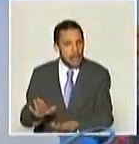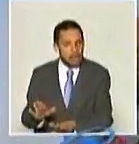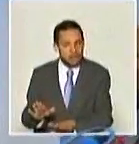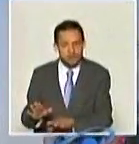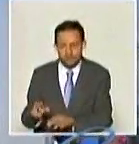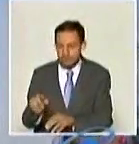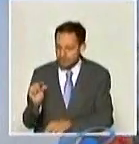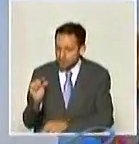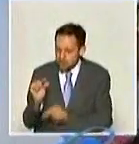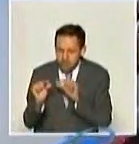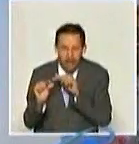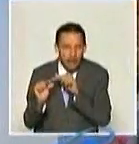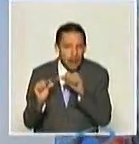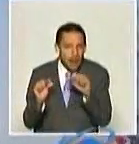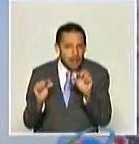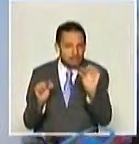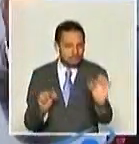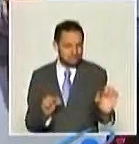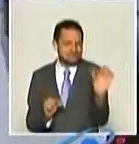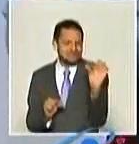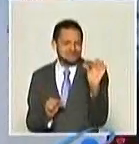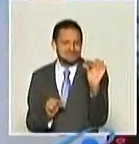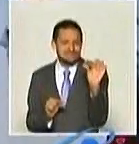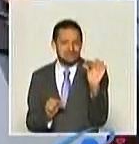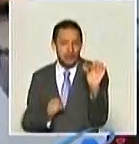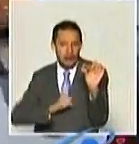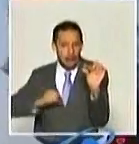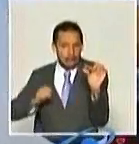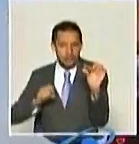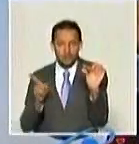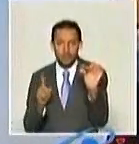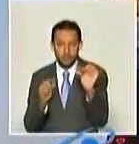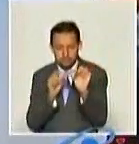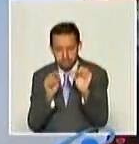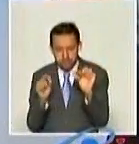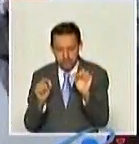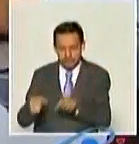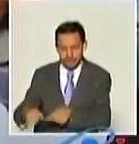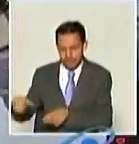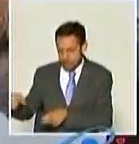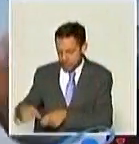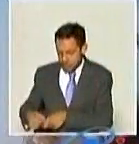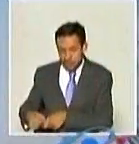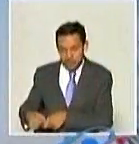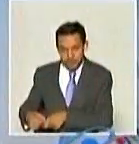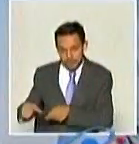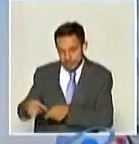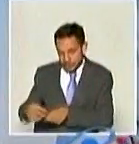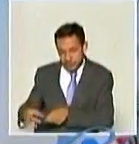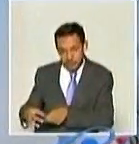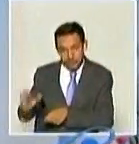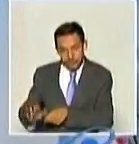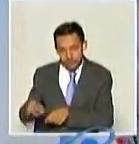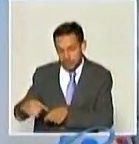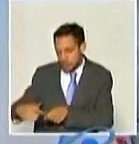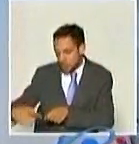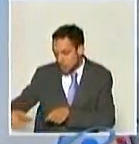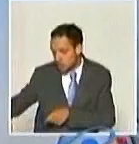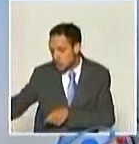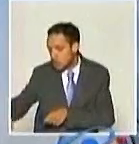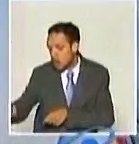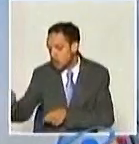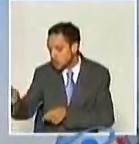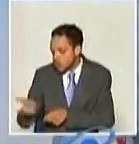sonda Nelaton, como decía el doctor Alonso ahora, conectada directamente a otra manguera, directamente a la máquina, se depositan